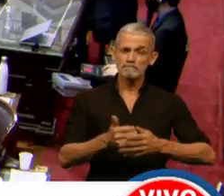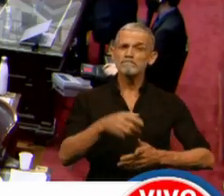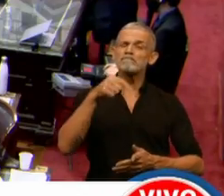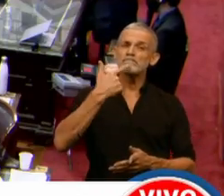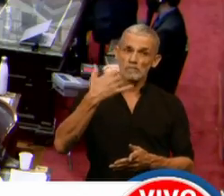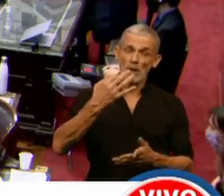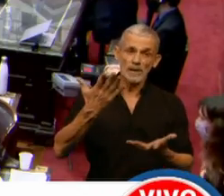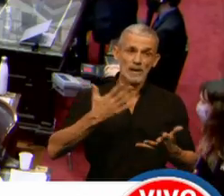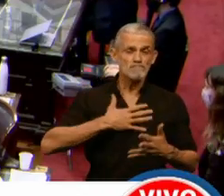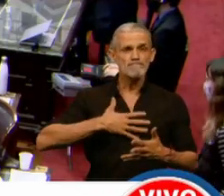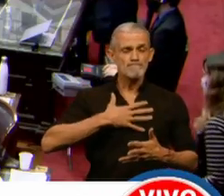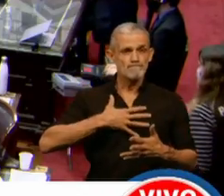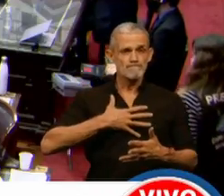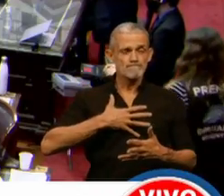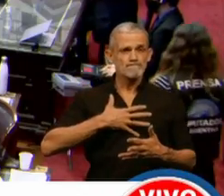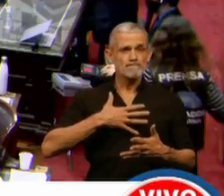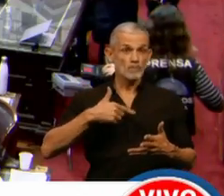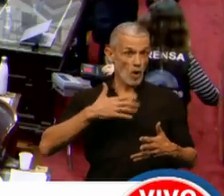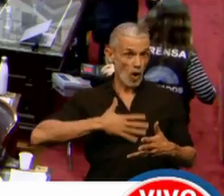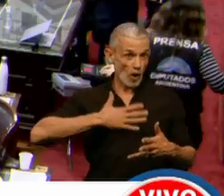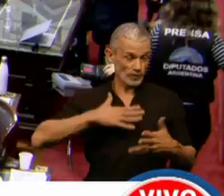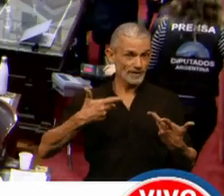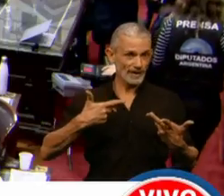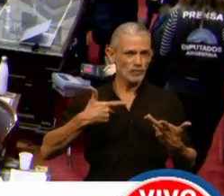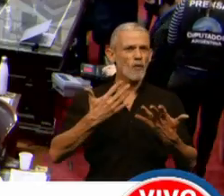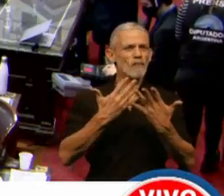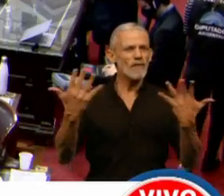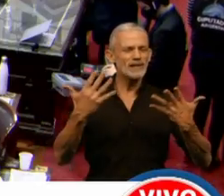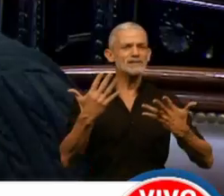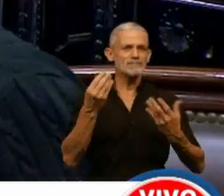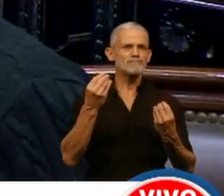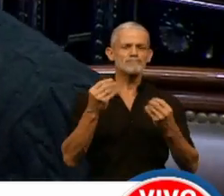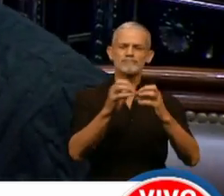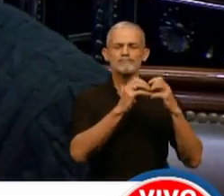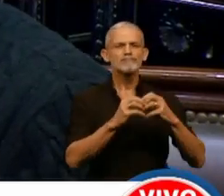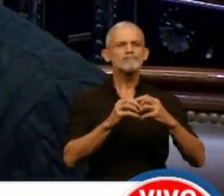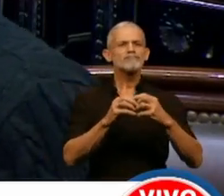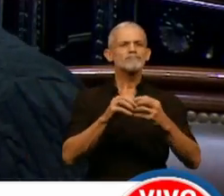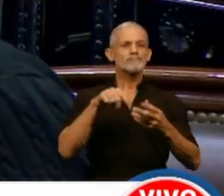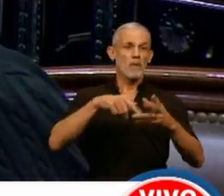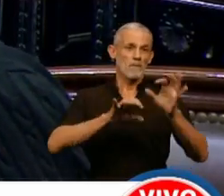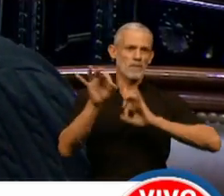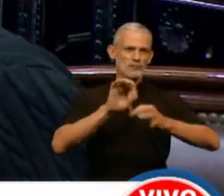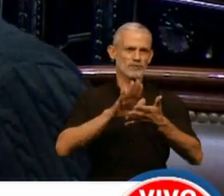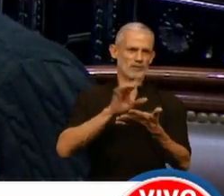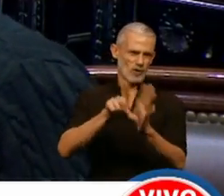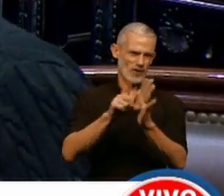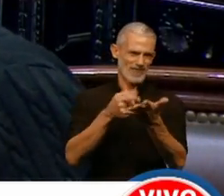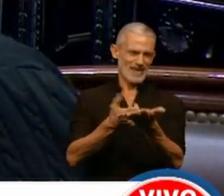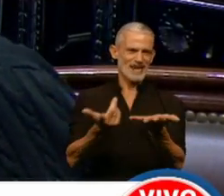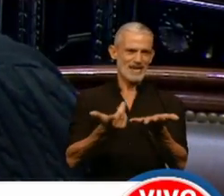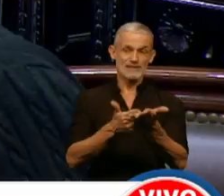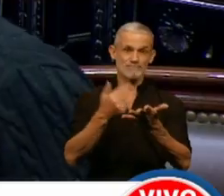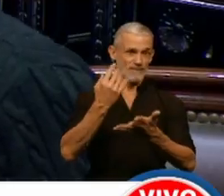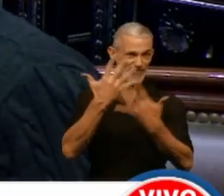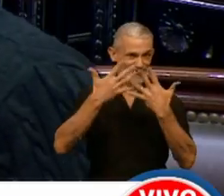la verdad que me siento muy contento y feliz de poder tratar este proyecto en